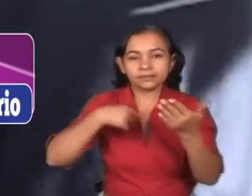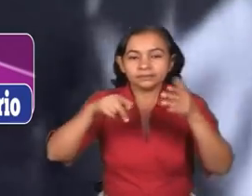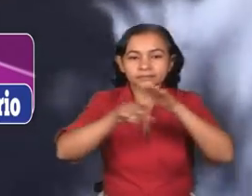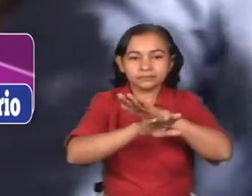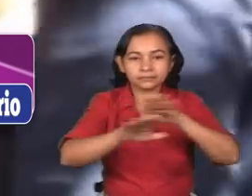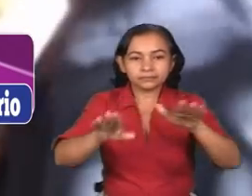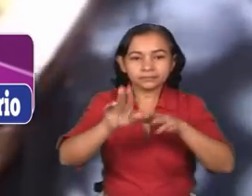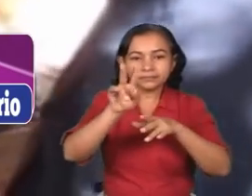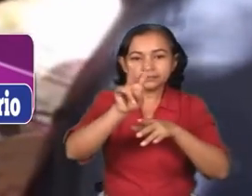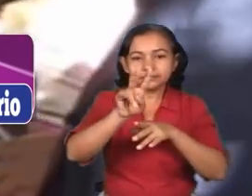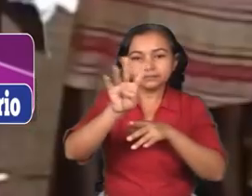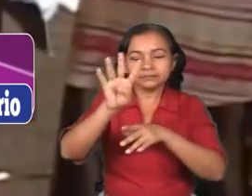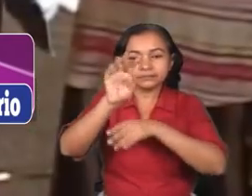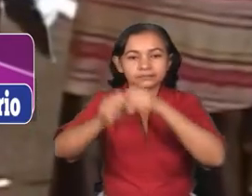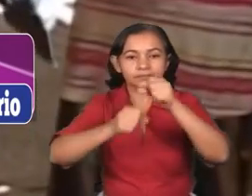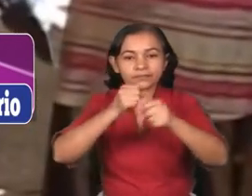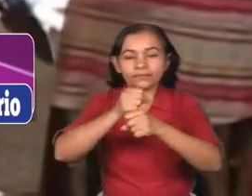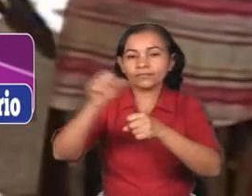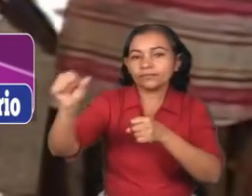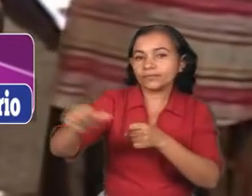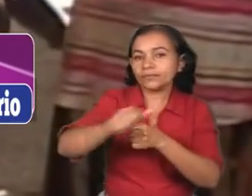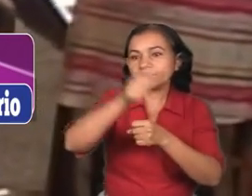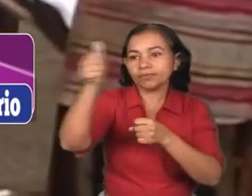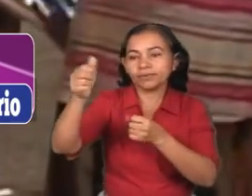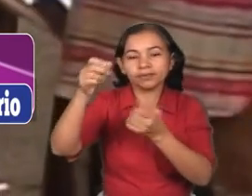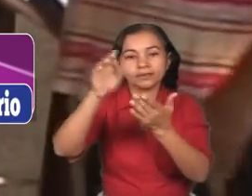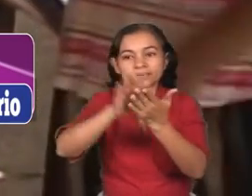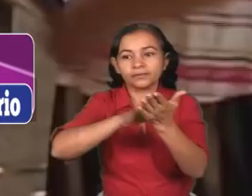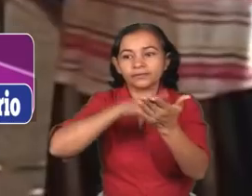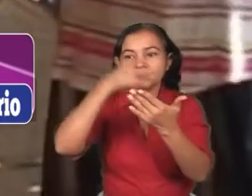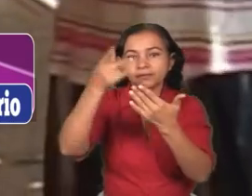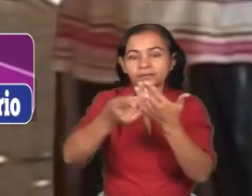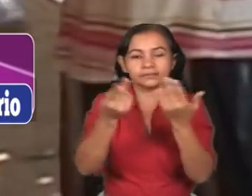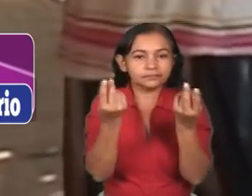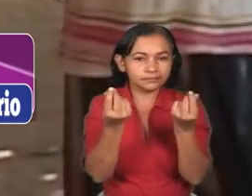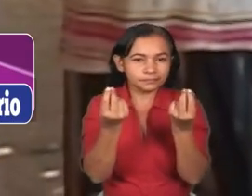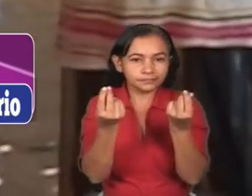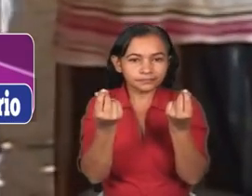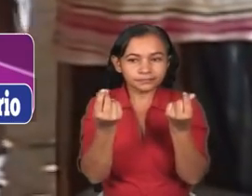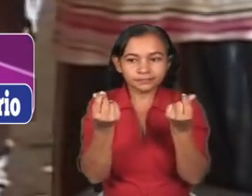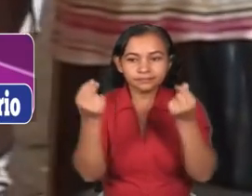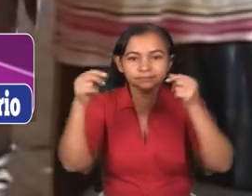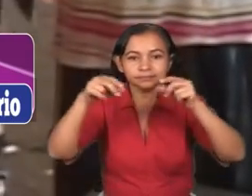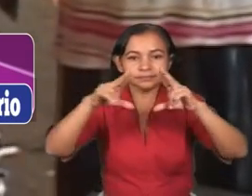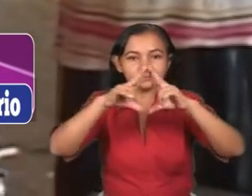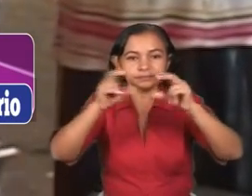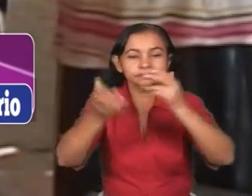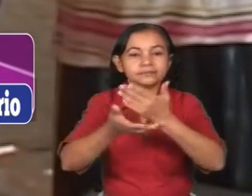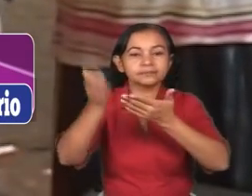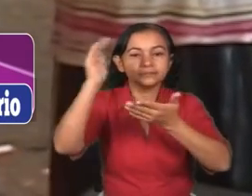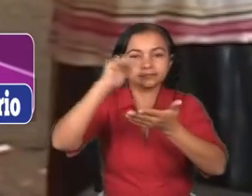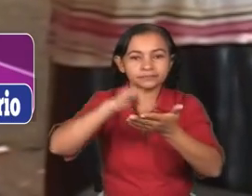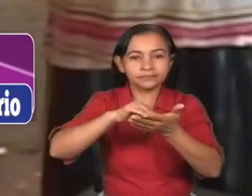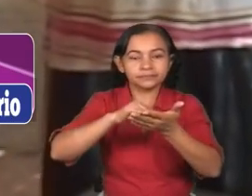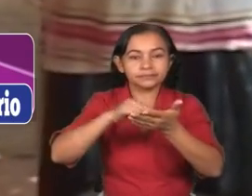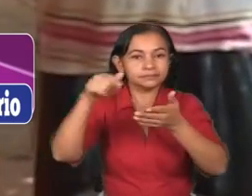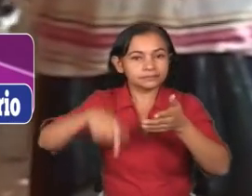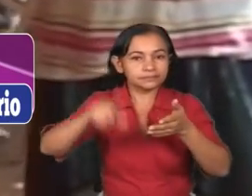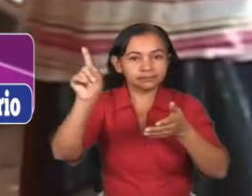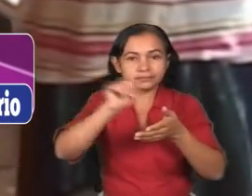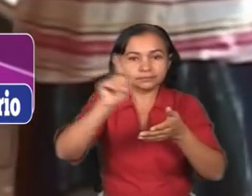pasaban 2, 3, 4 años, se buscaba otro pucho de dinero, como decimos aquí en Nicaragua, y volvíamos, ¿no? Ahora no.